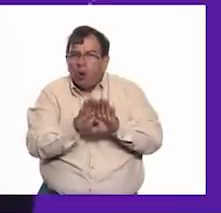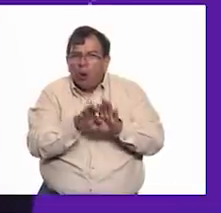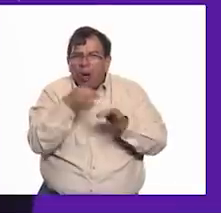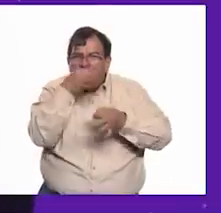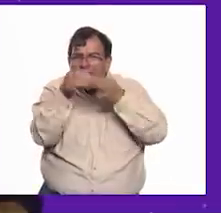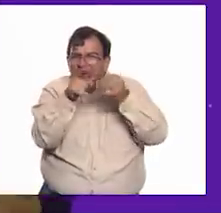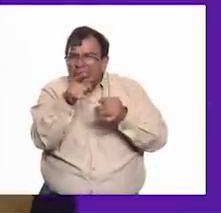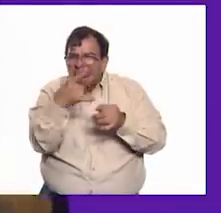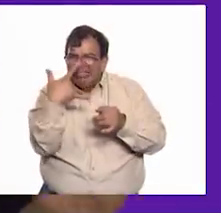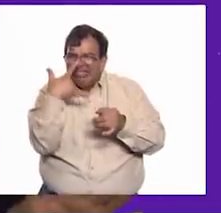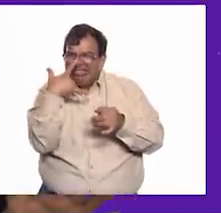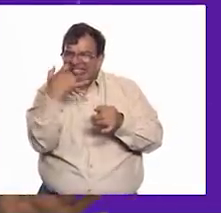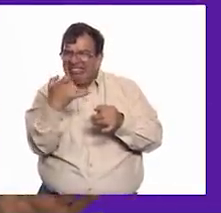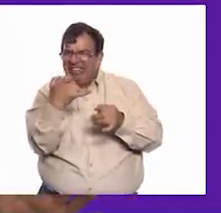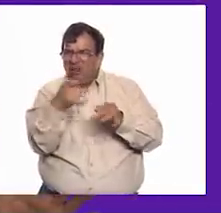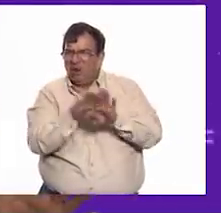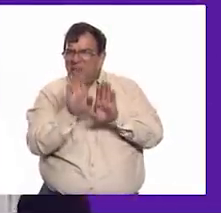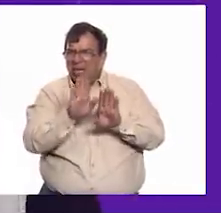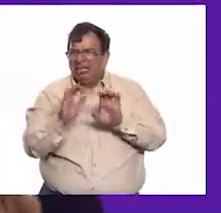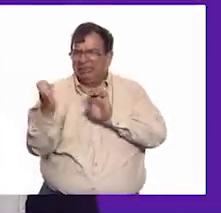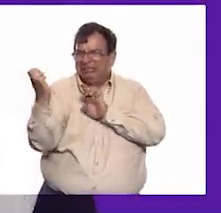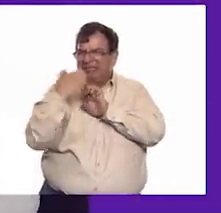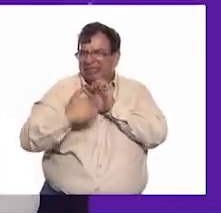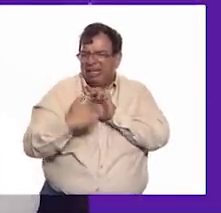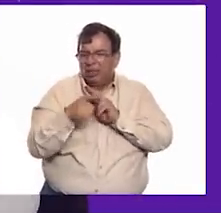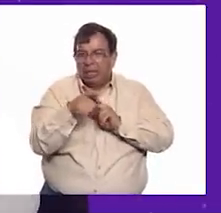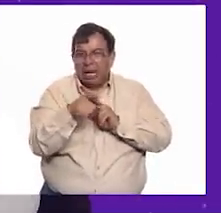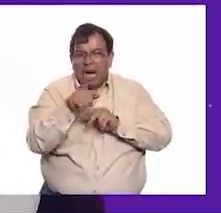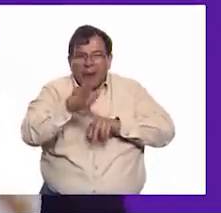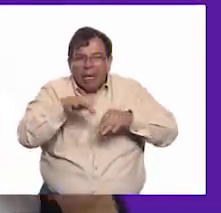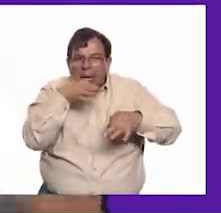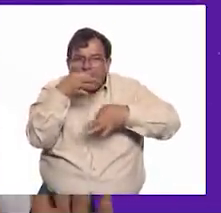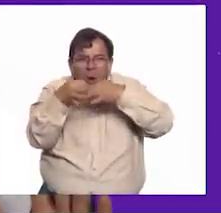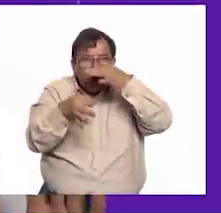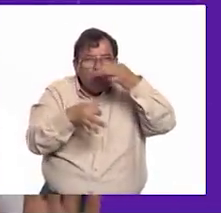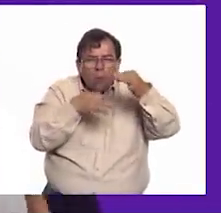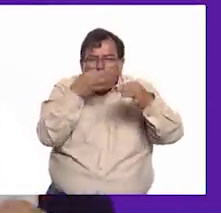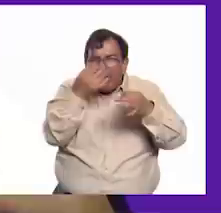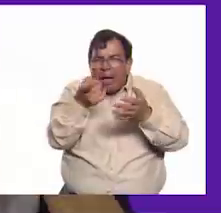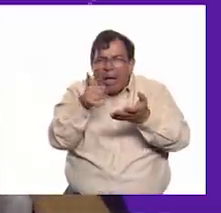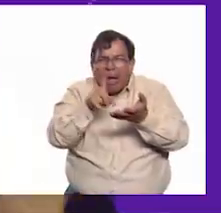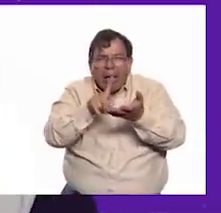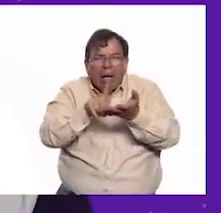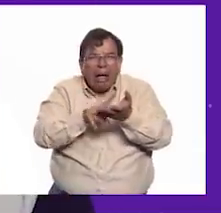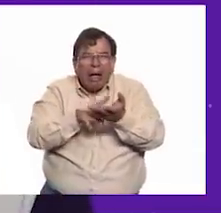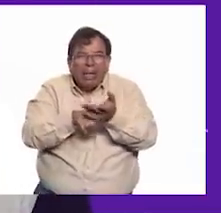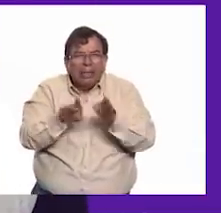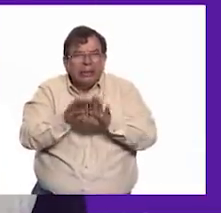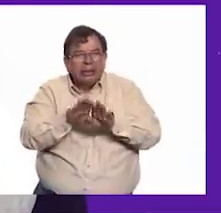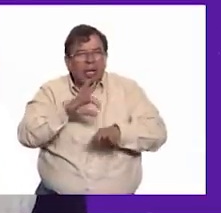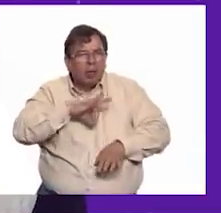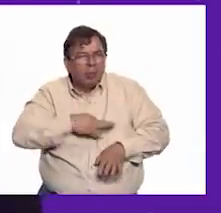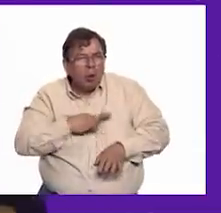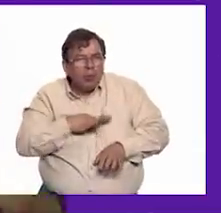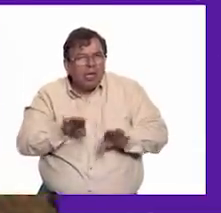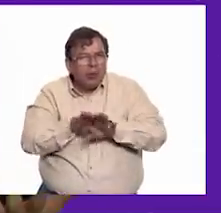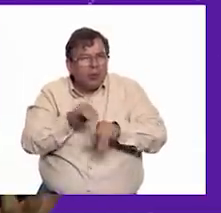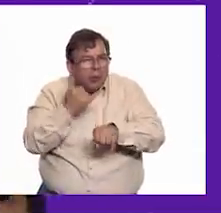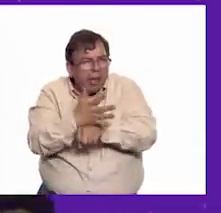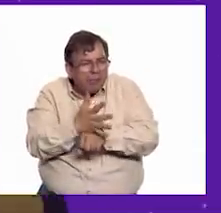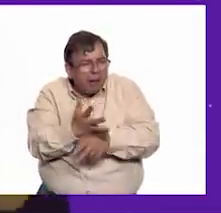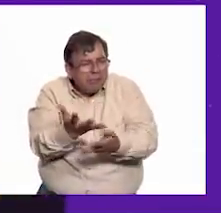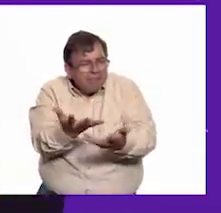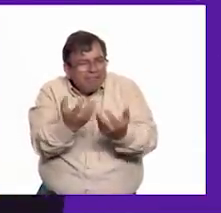anuncios sospechosos o engañosos. Algunos de estos mensajes o contenidos pueden ser virus o trampas, los